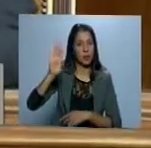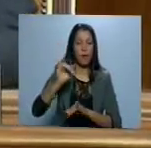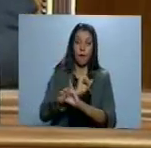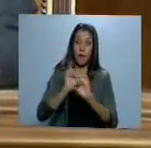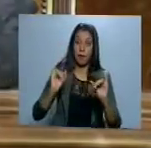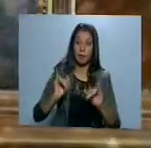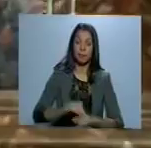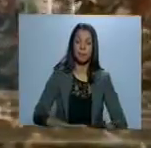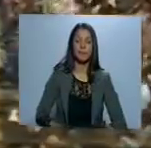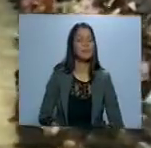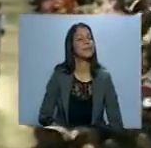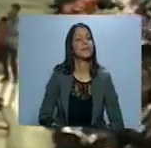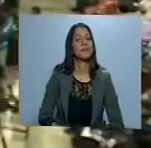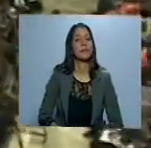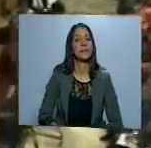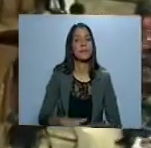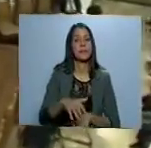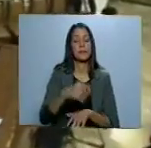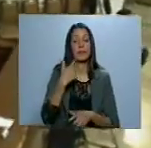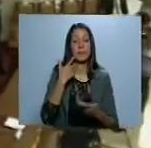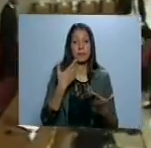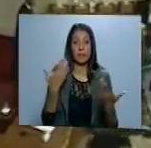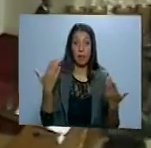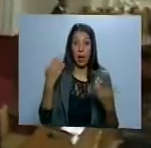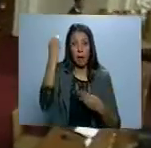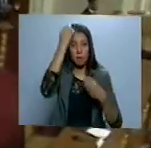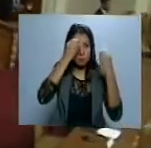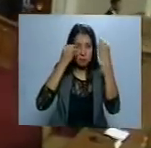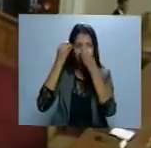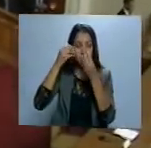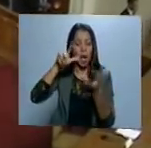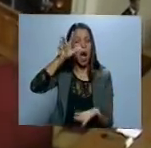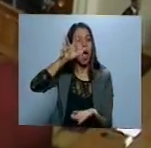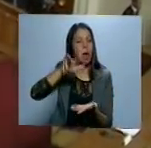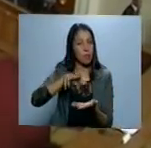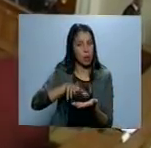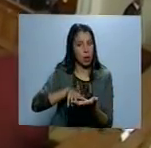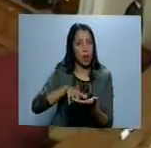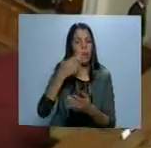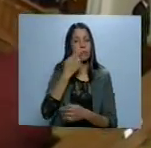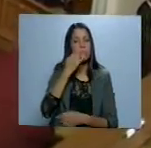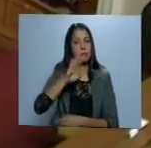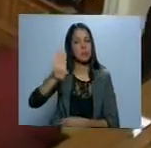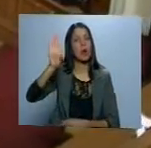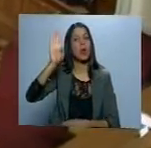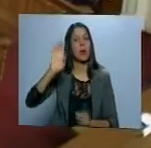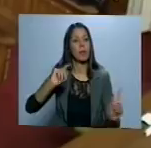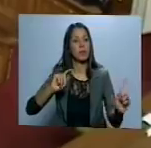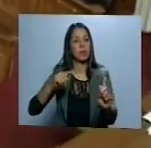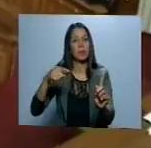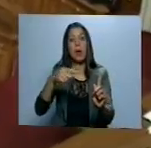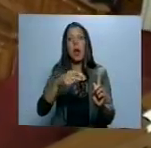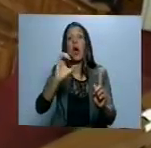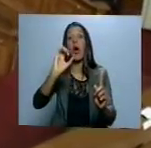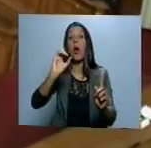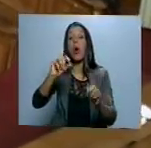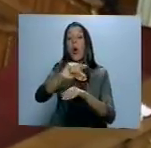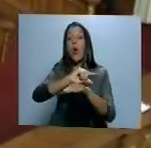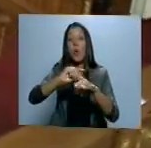En consideración para aprobación el decreto constituyente mediante el cual se juramenta al gobernador del Estado